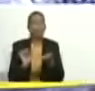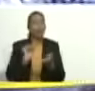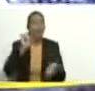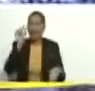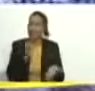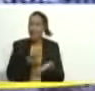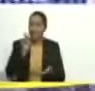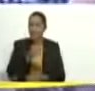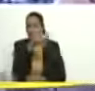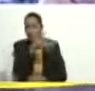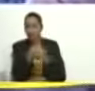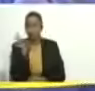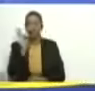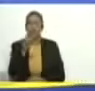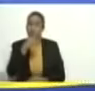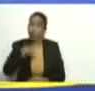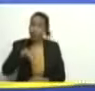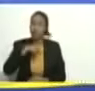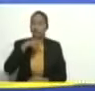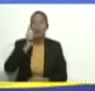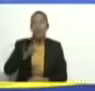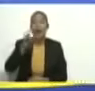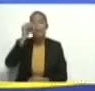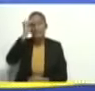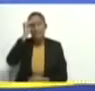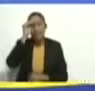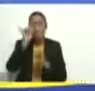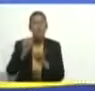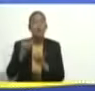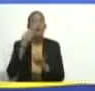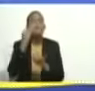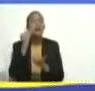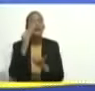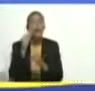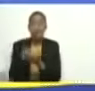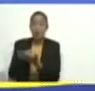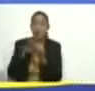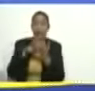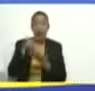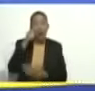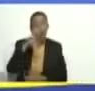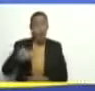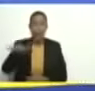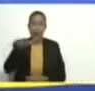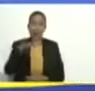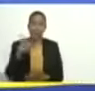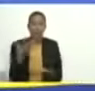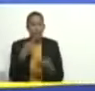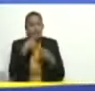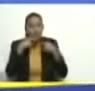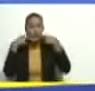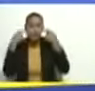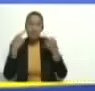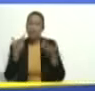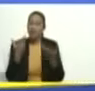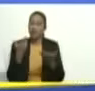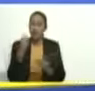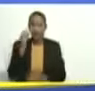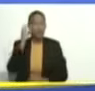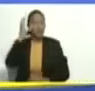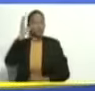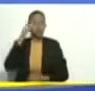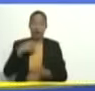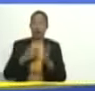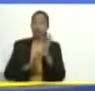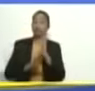eficiencia. Aprendamos del pueblo a la capacidad de resistencia con una sonrisa y a la capacidad de avanzar por encima de las adversidades y